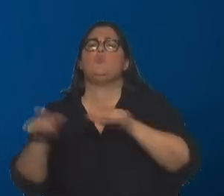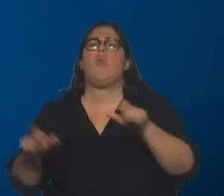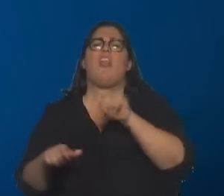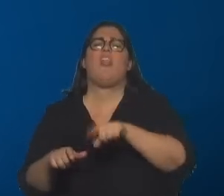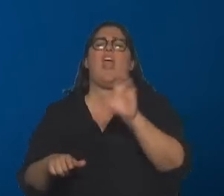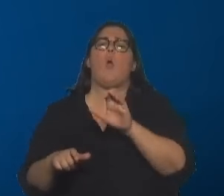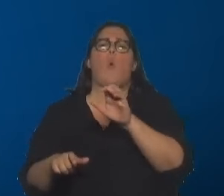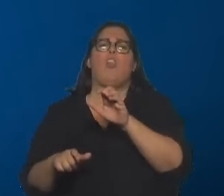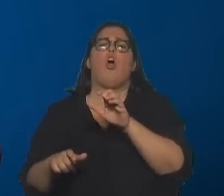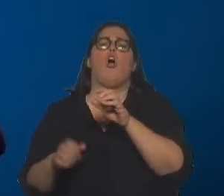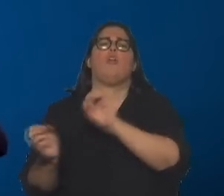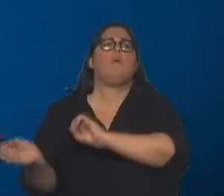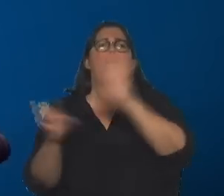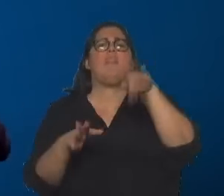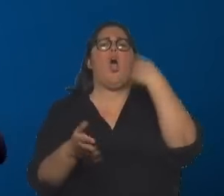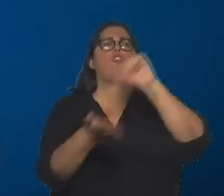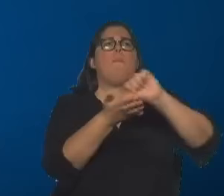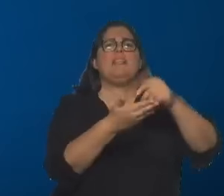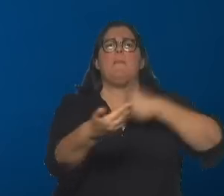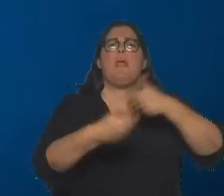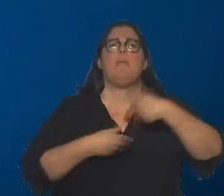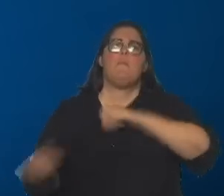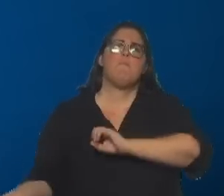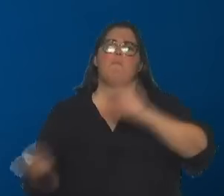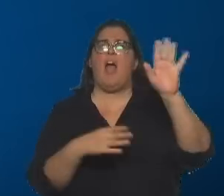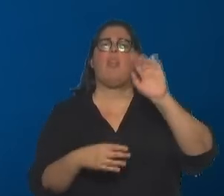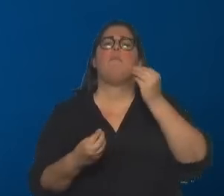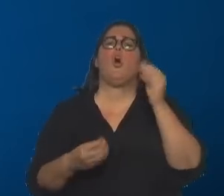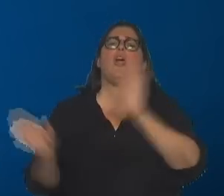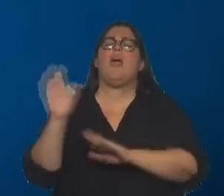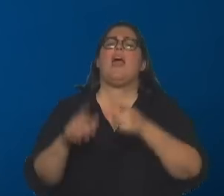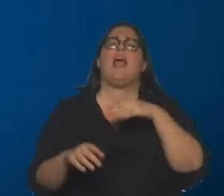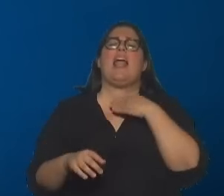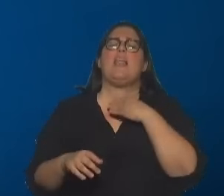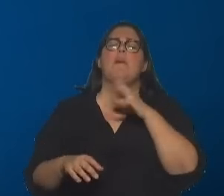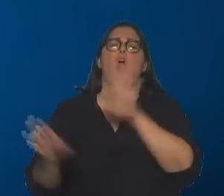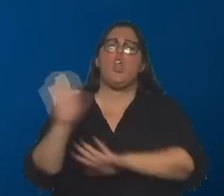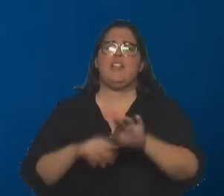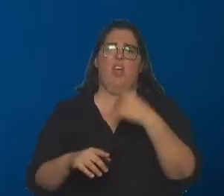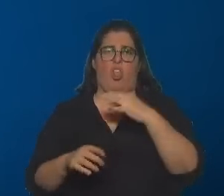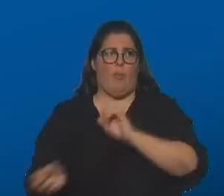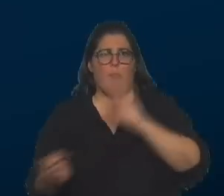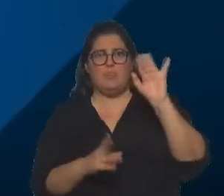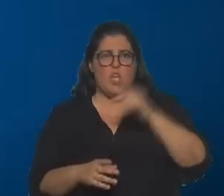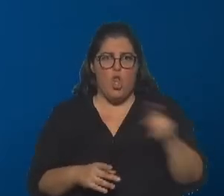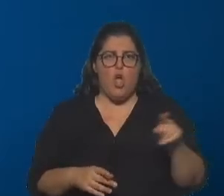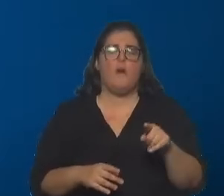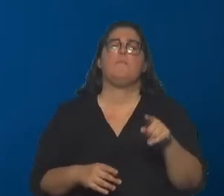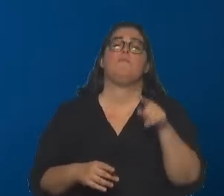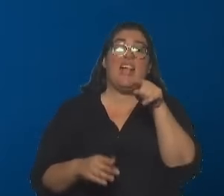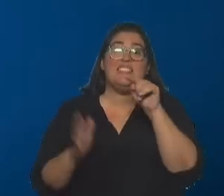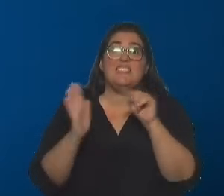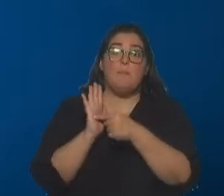ecuatorianos requeridos en causas de otros países por acusaciones de crimen organizado. Este punto de la consulta era